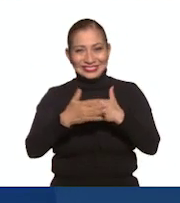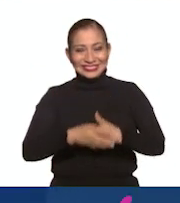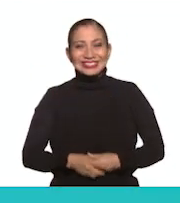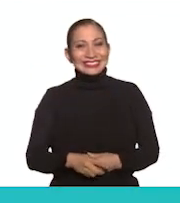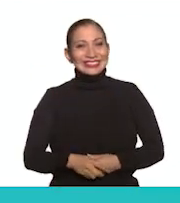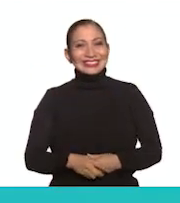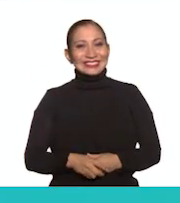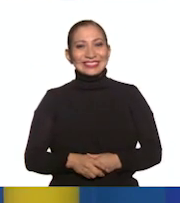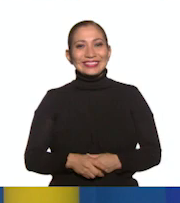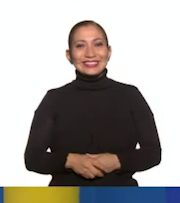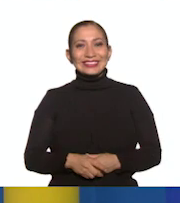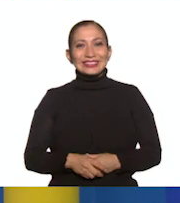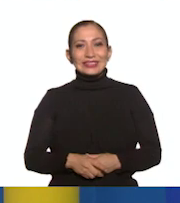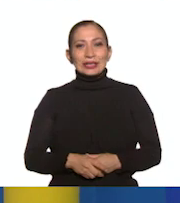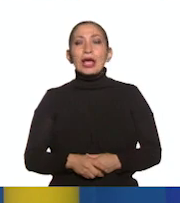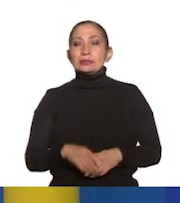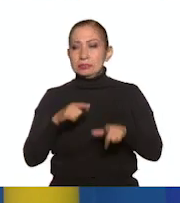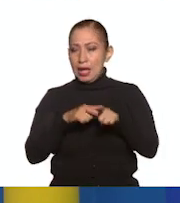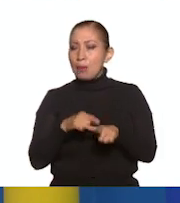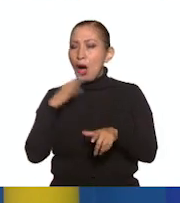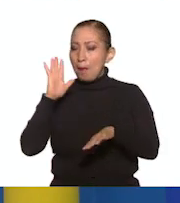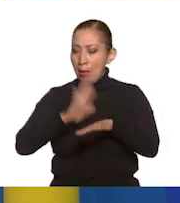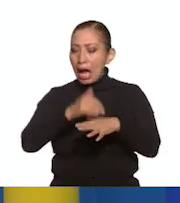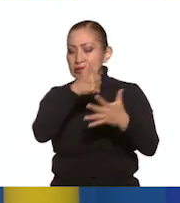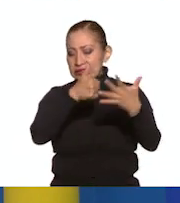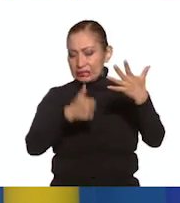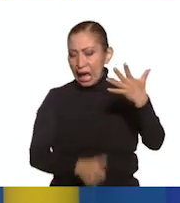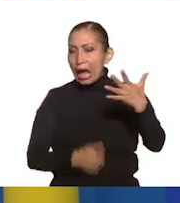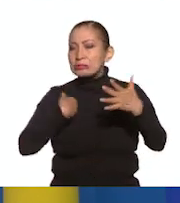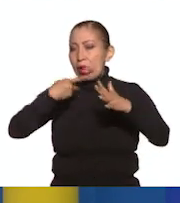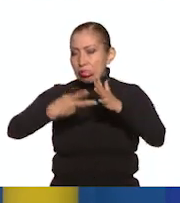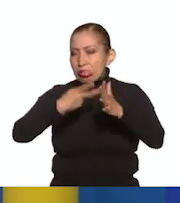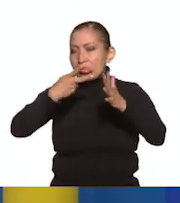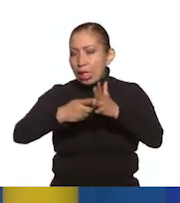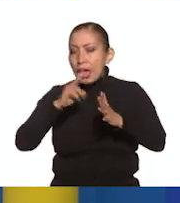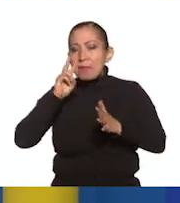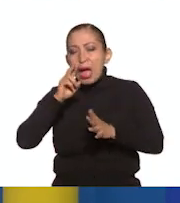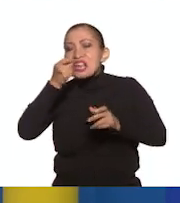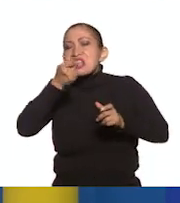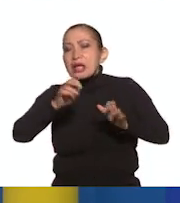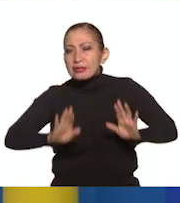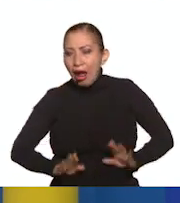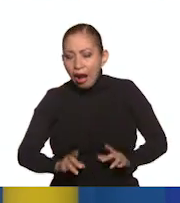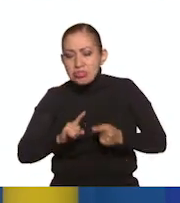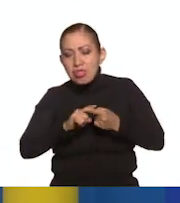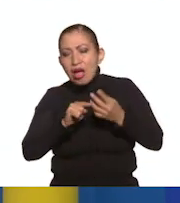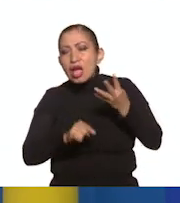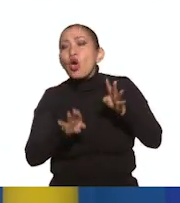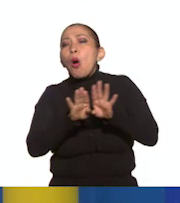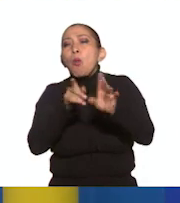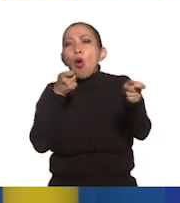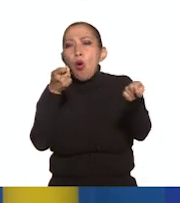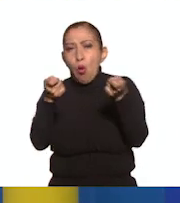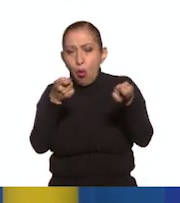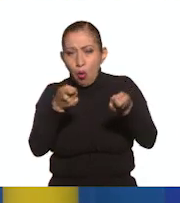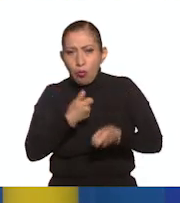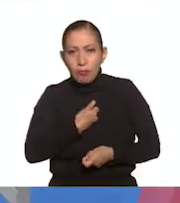próxima! Seguiremos revisando las 6 emociones básicas, sus características y cómo podemos